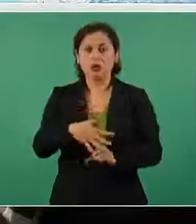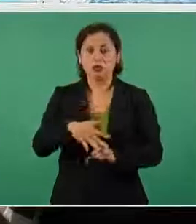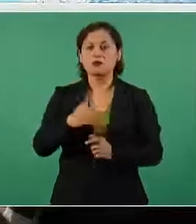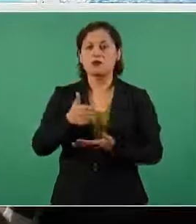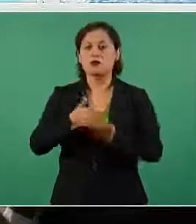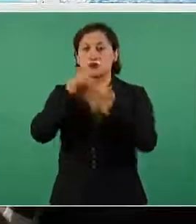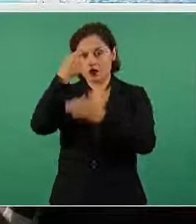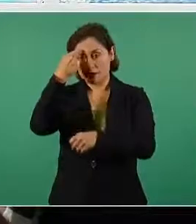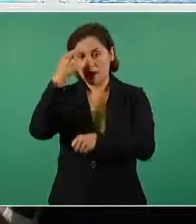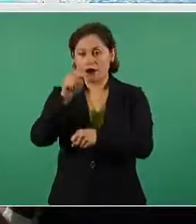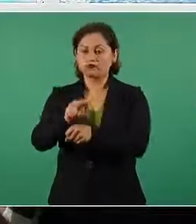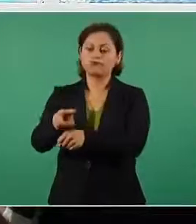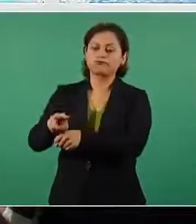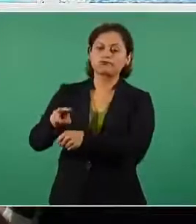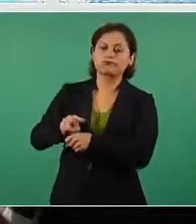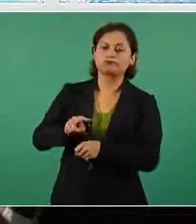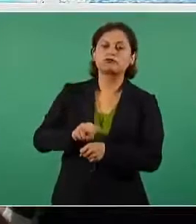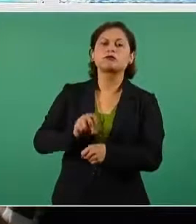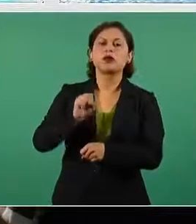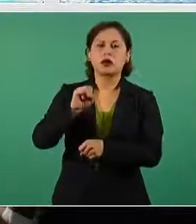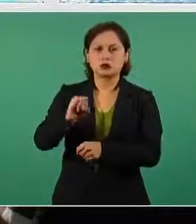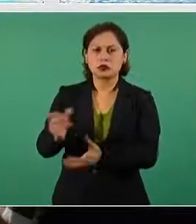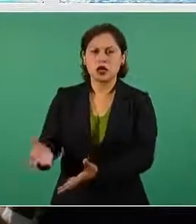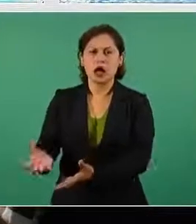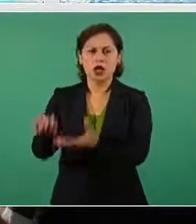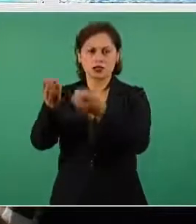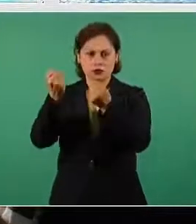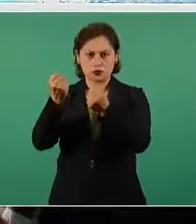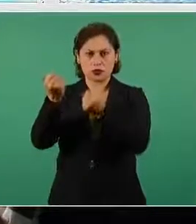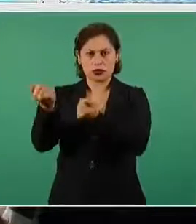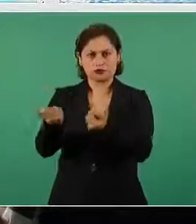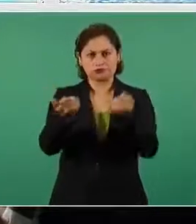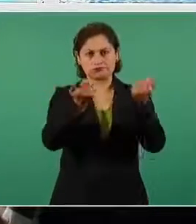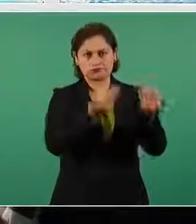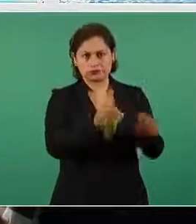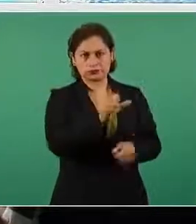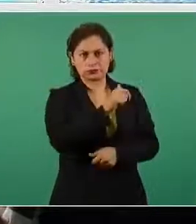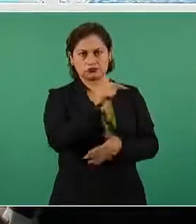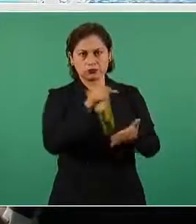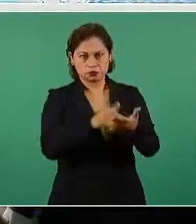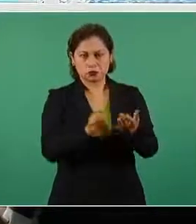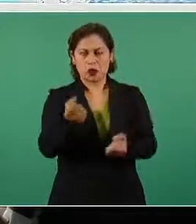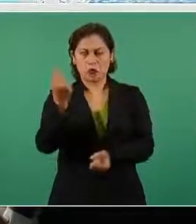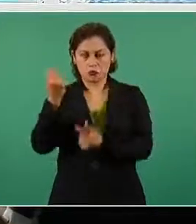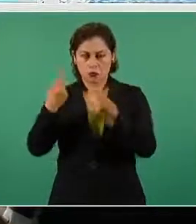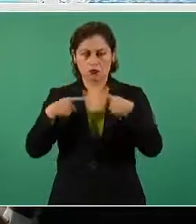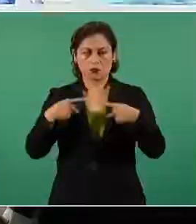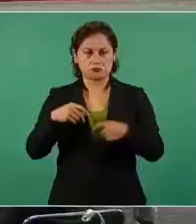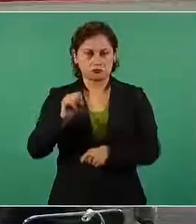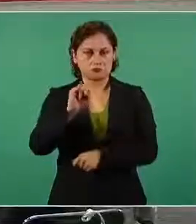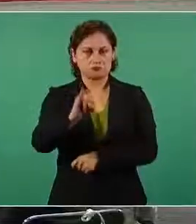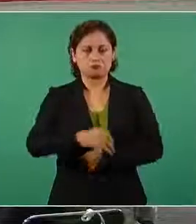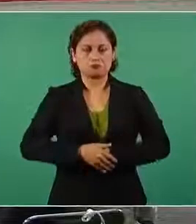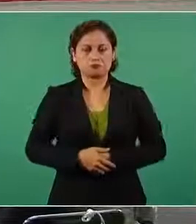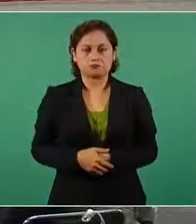reconocimiento y evacuar a algunas personas que necesitaban el apoyo. Adelante, por favor.